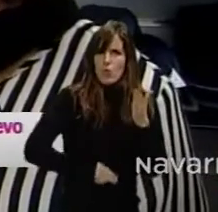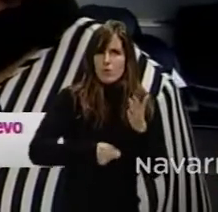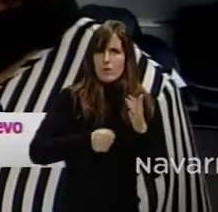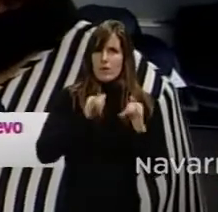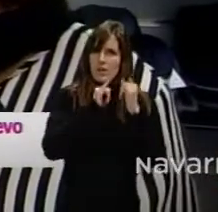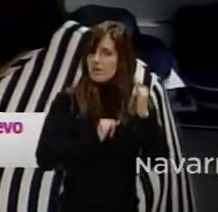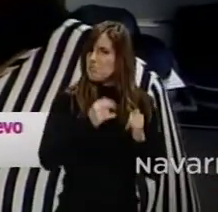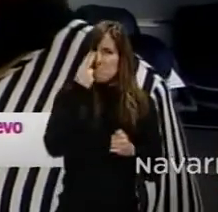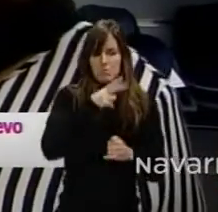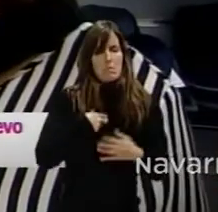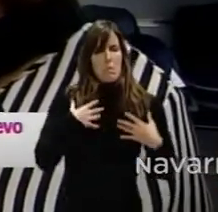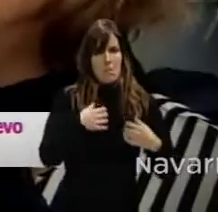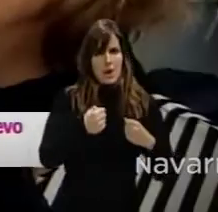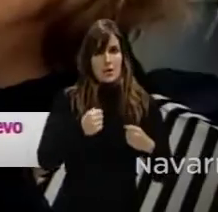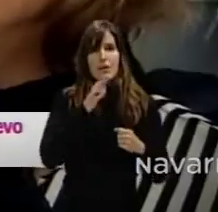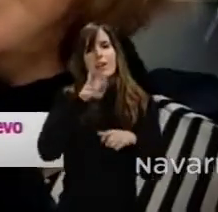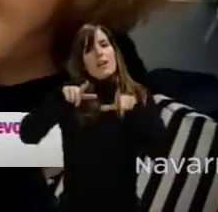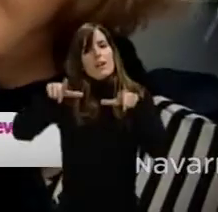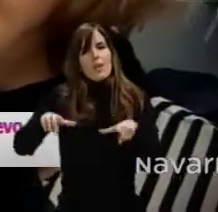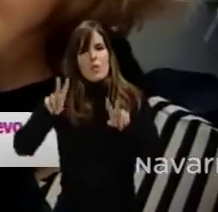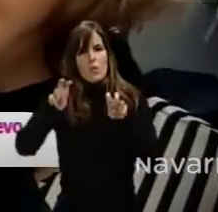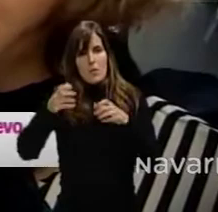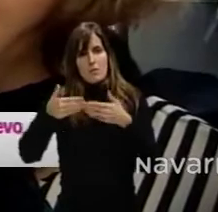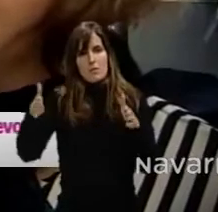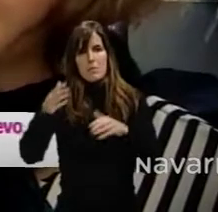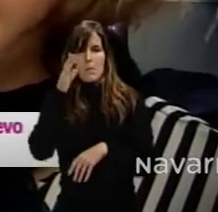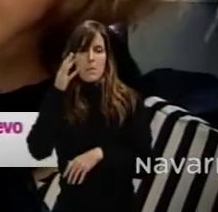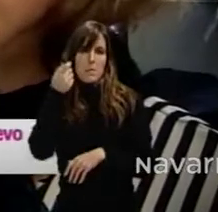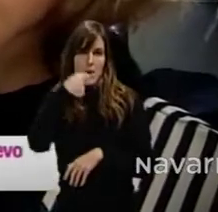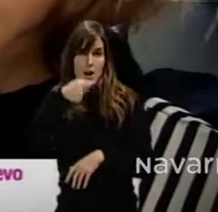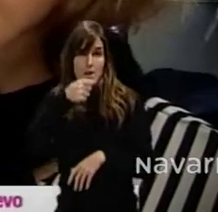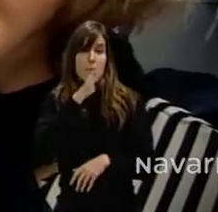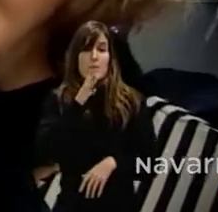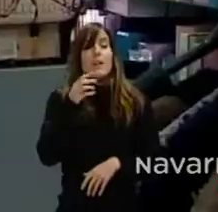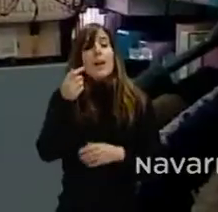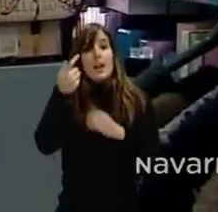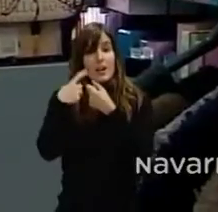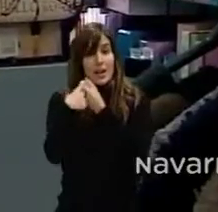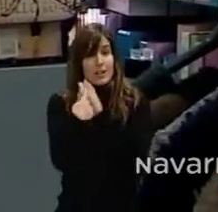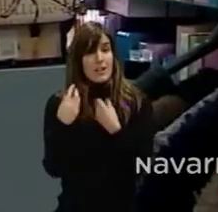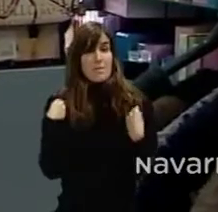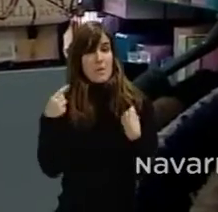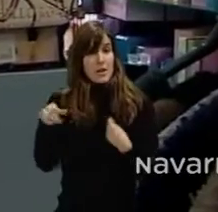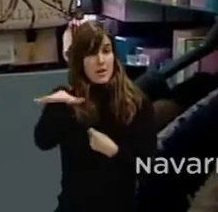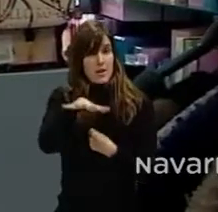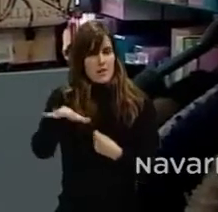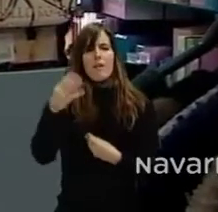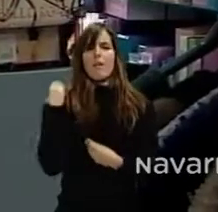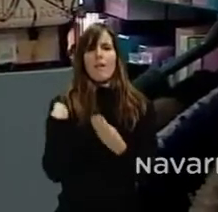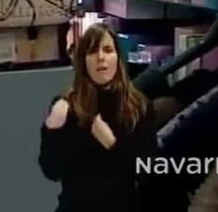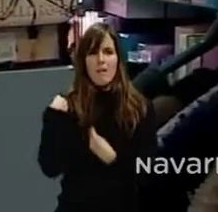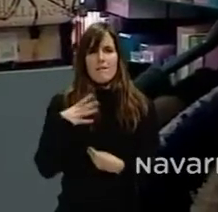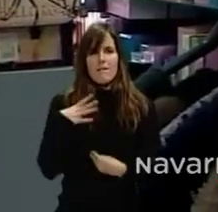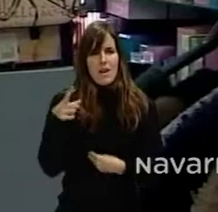contentas, hemos abierto un establecimiento en Barañay y la verdad que fue por eso, por clientas que tenemos en Barañay que nos lo pidieron, nos animamos y